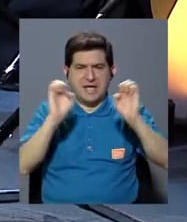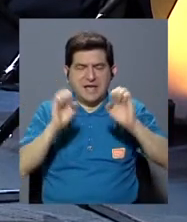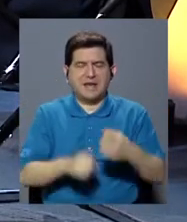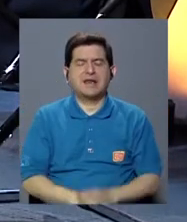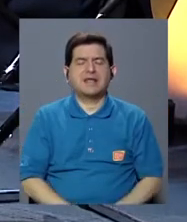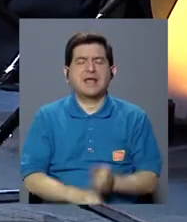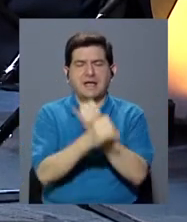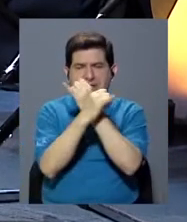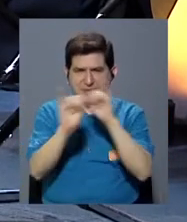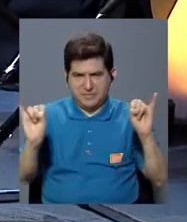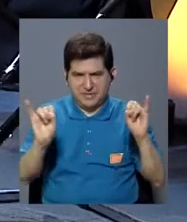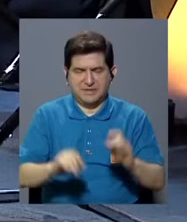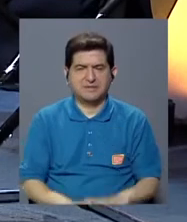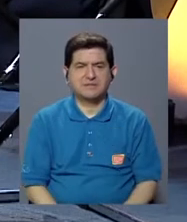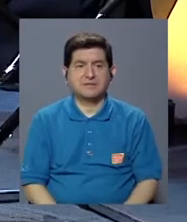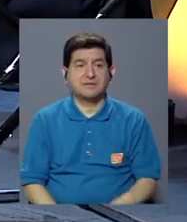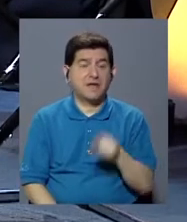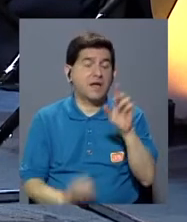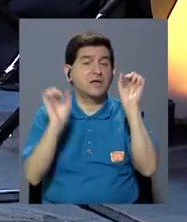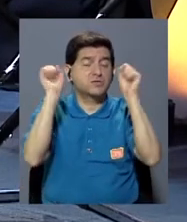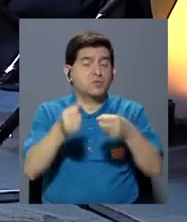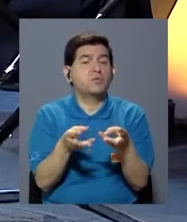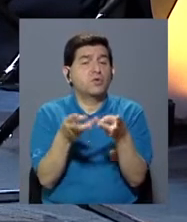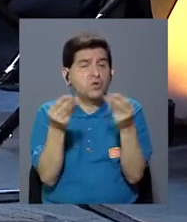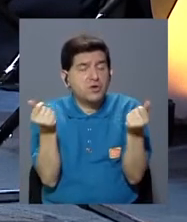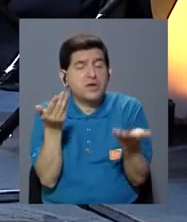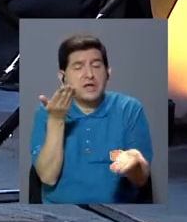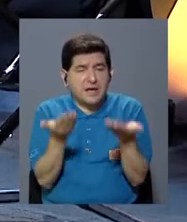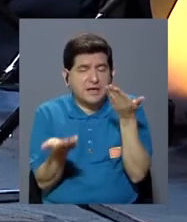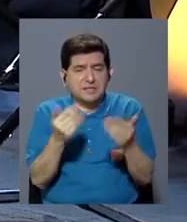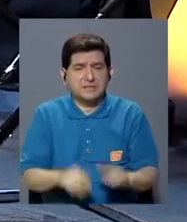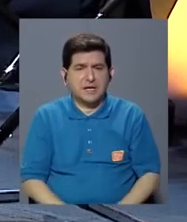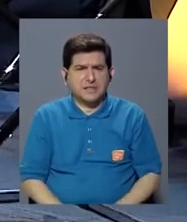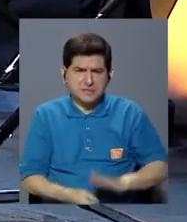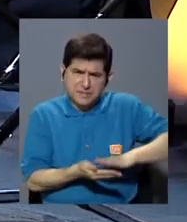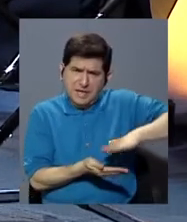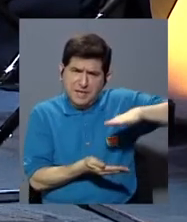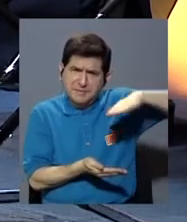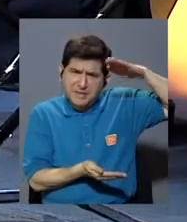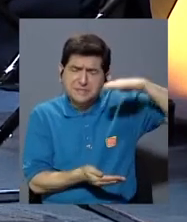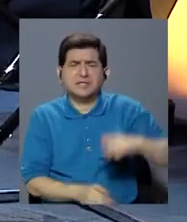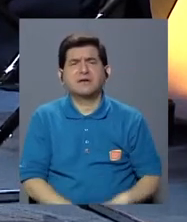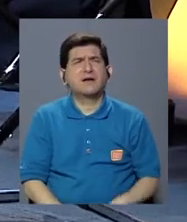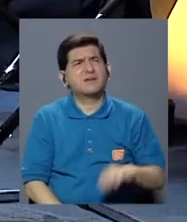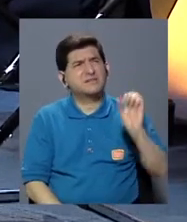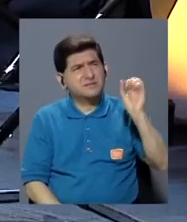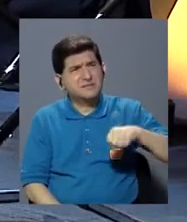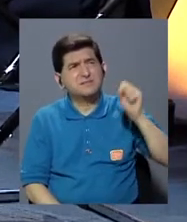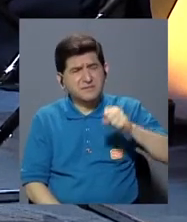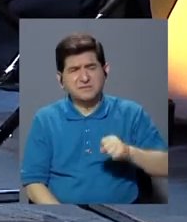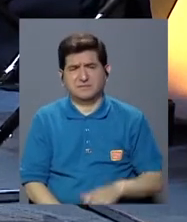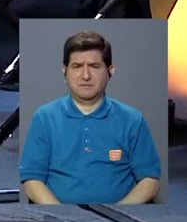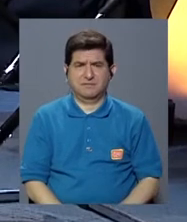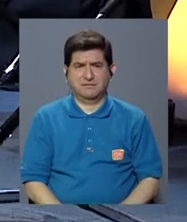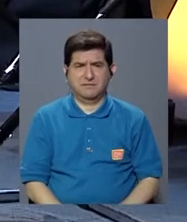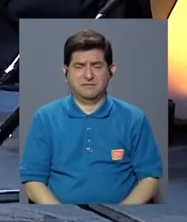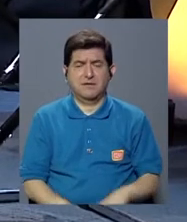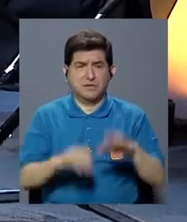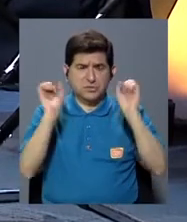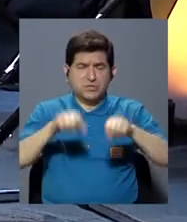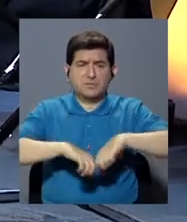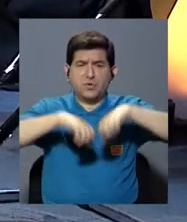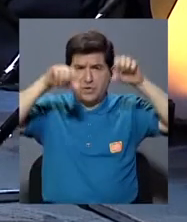generadores independientes. Uh-huh. Eso, digamos, que se puede resolver. Pero puede almacenarse. Se puede, sí,